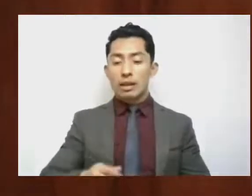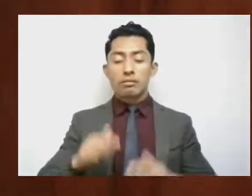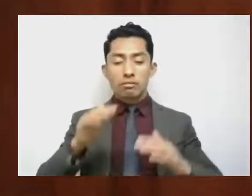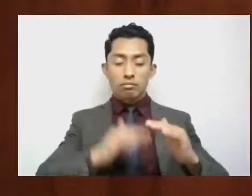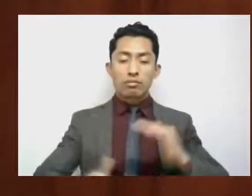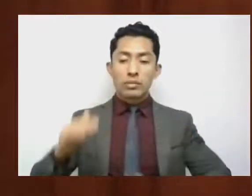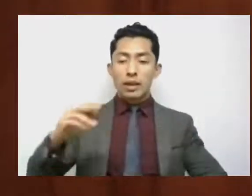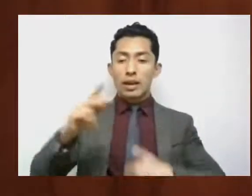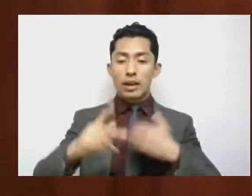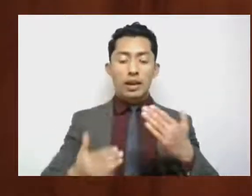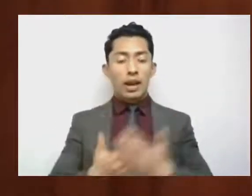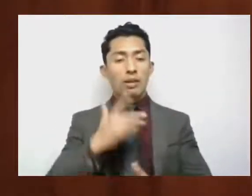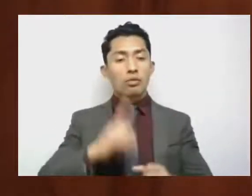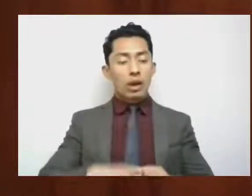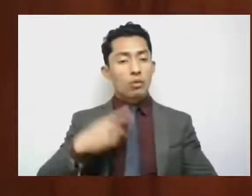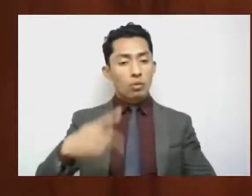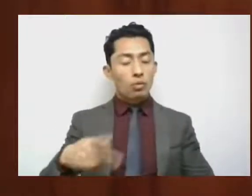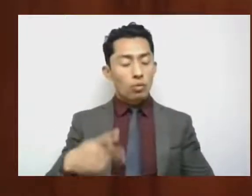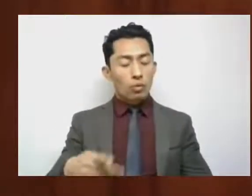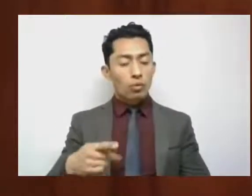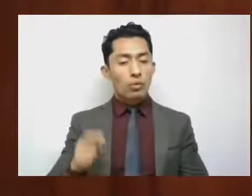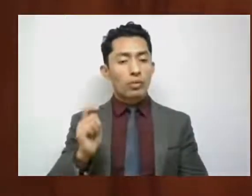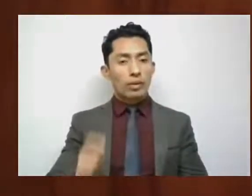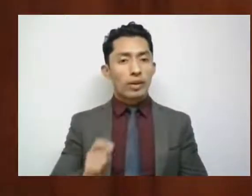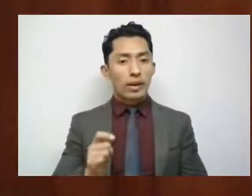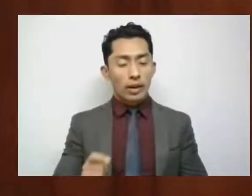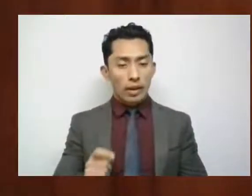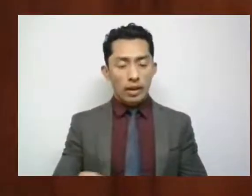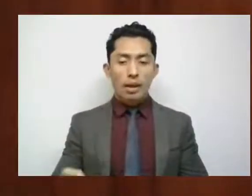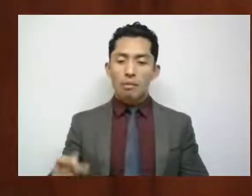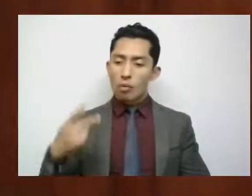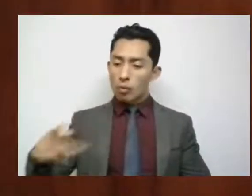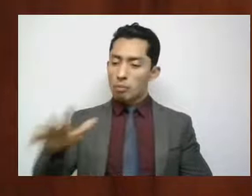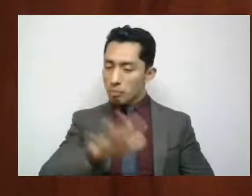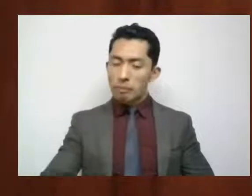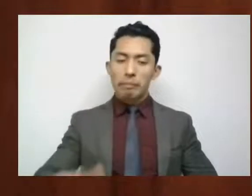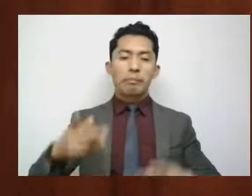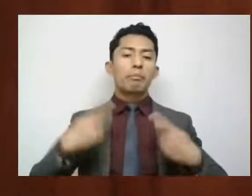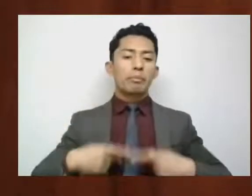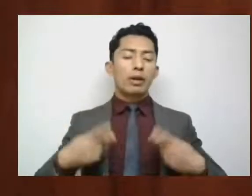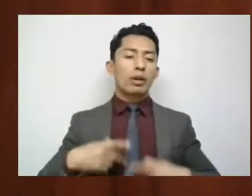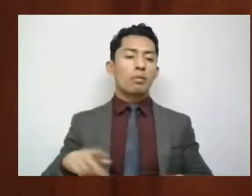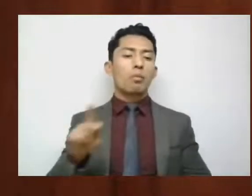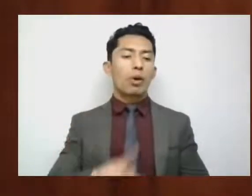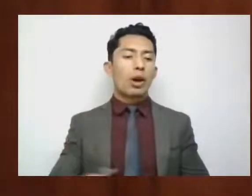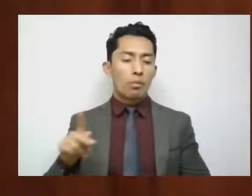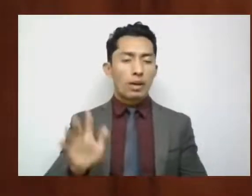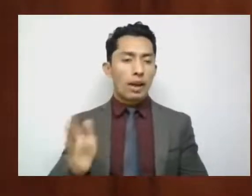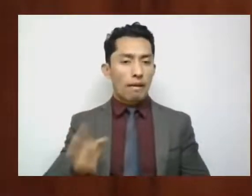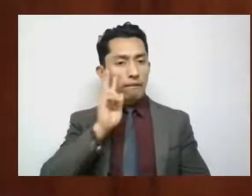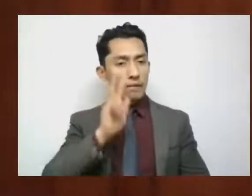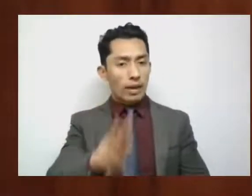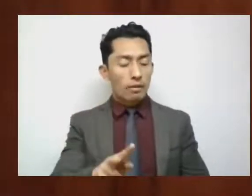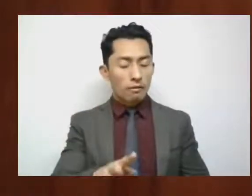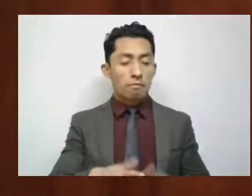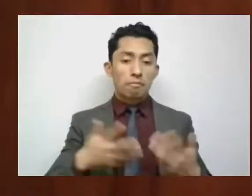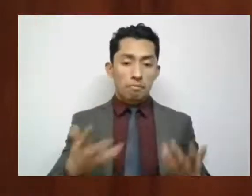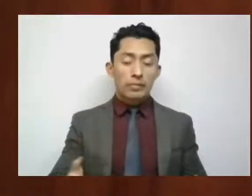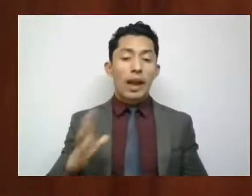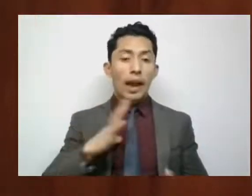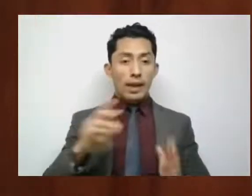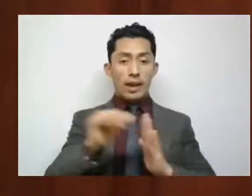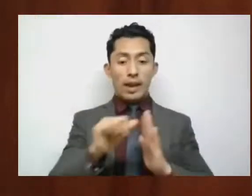reside esencial y originariamente en el pueblo. Como pueden ver, estos dos